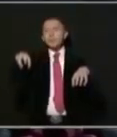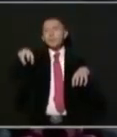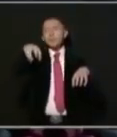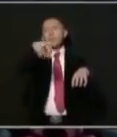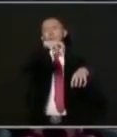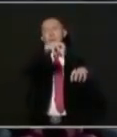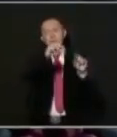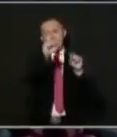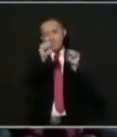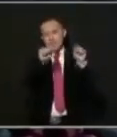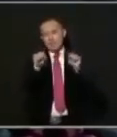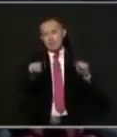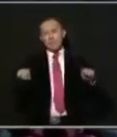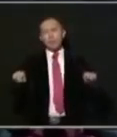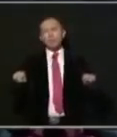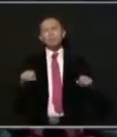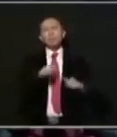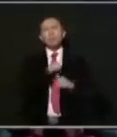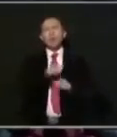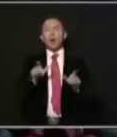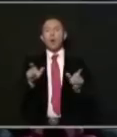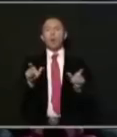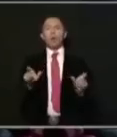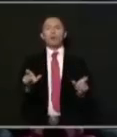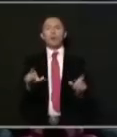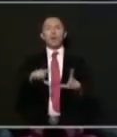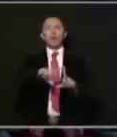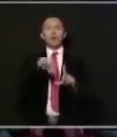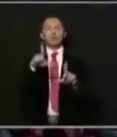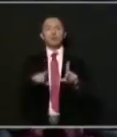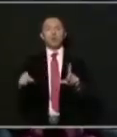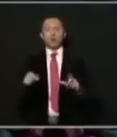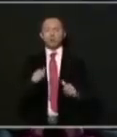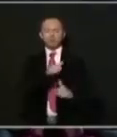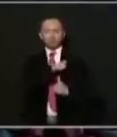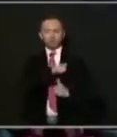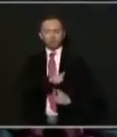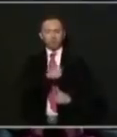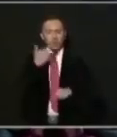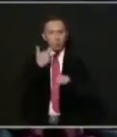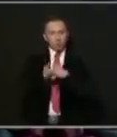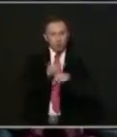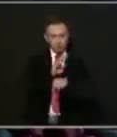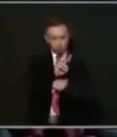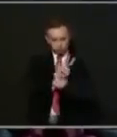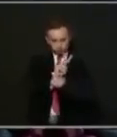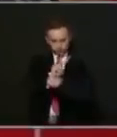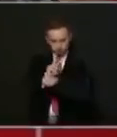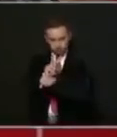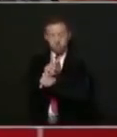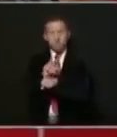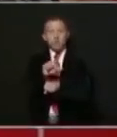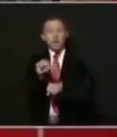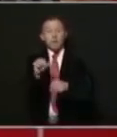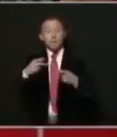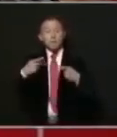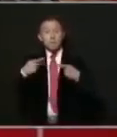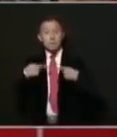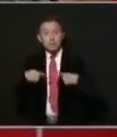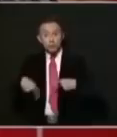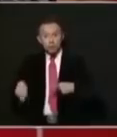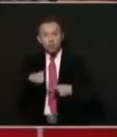atendidas por la Guardia Nacional, para proteger a los ciudadanos que son víctimas